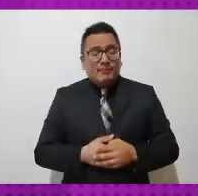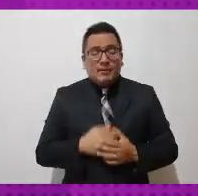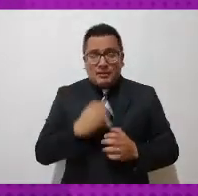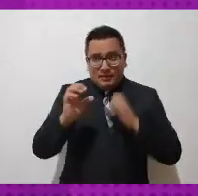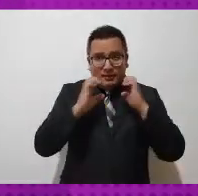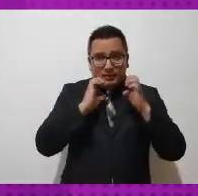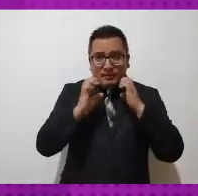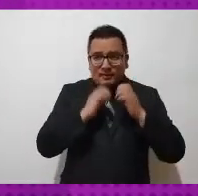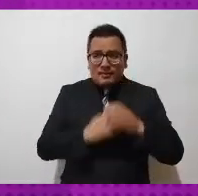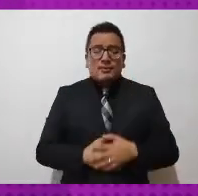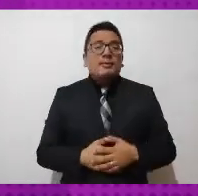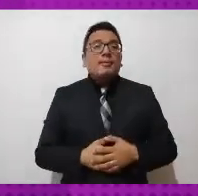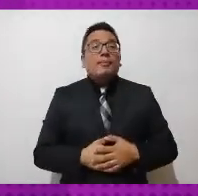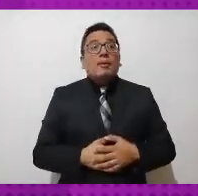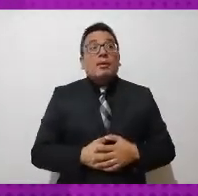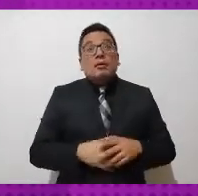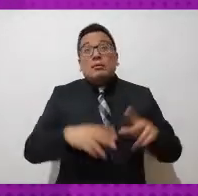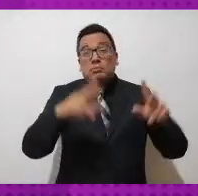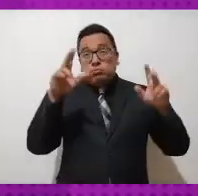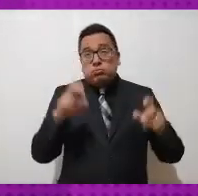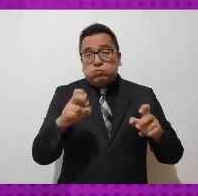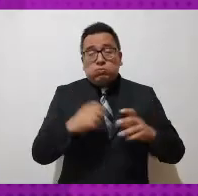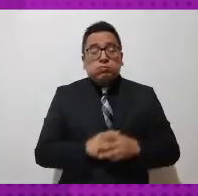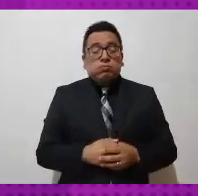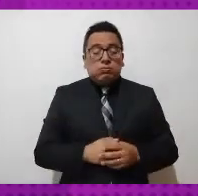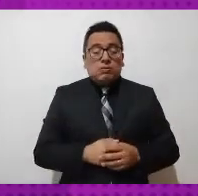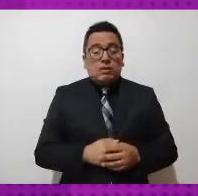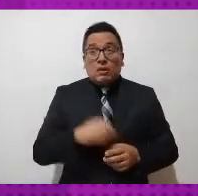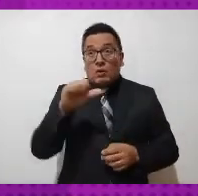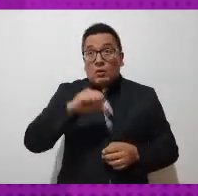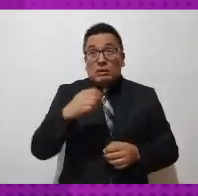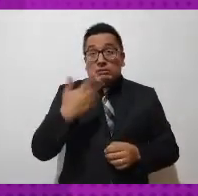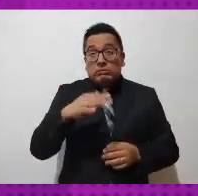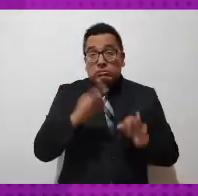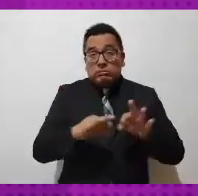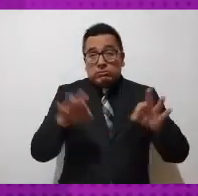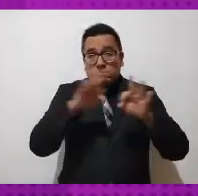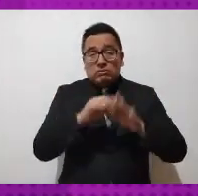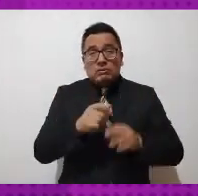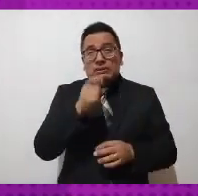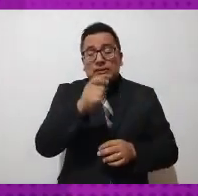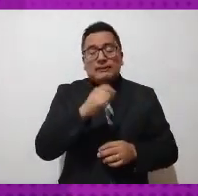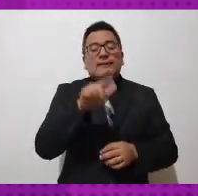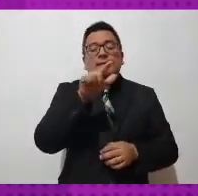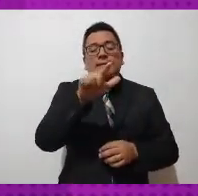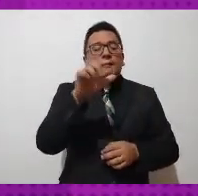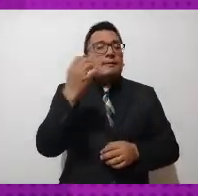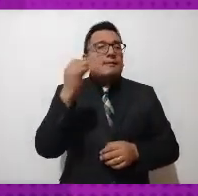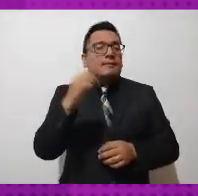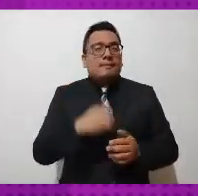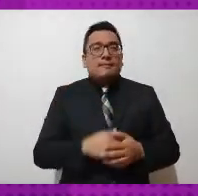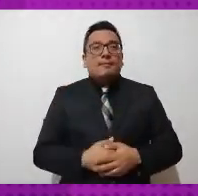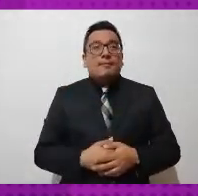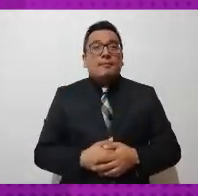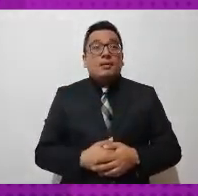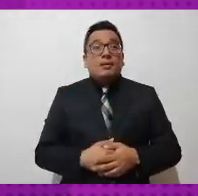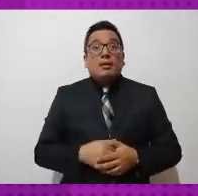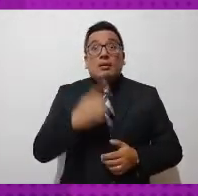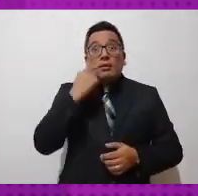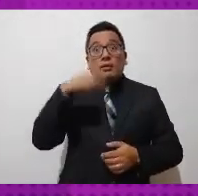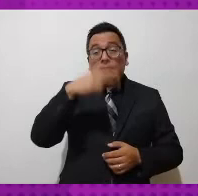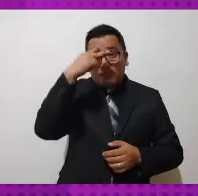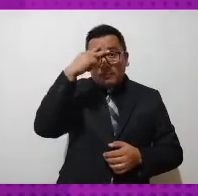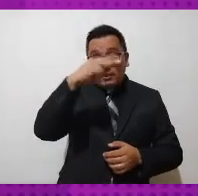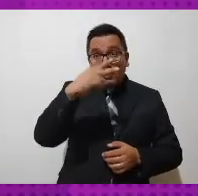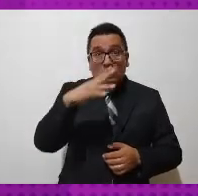con la entrevista sobre el tema que nos ocupa en un día tan relevante como hoy, que es 17 de octubre. Bueno, en México